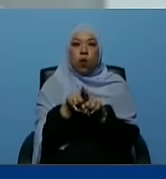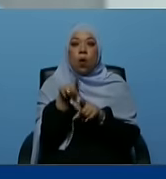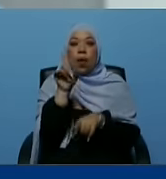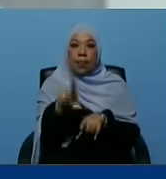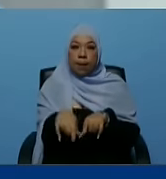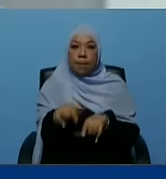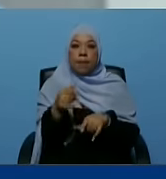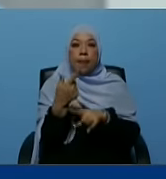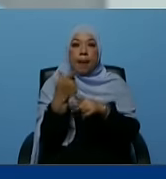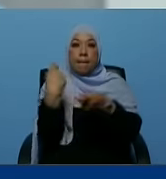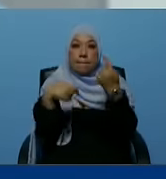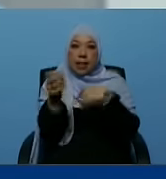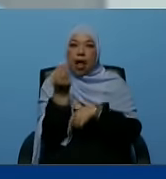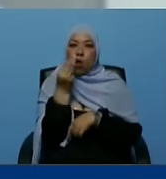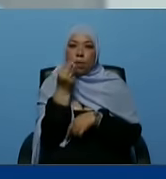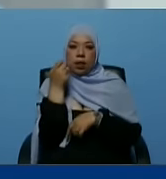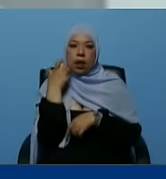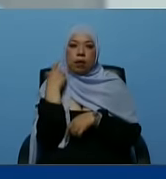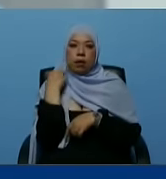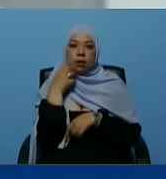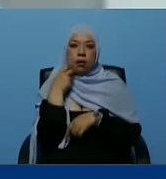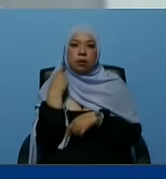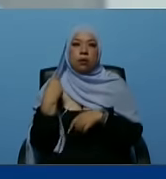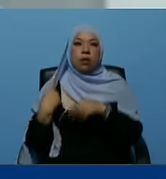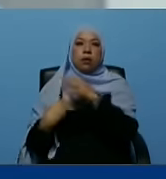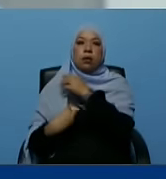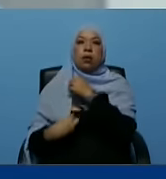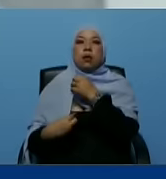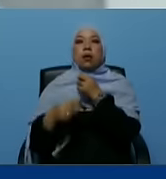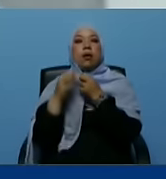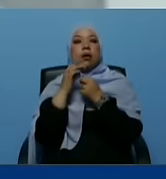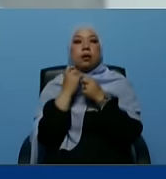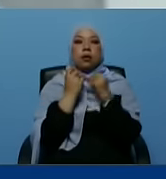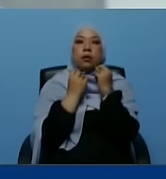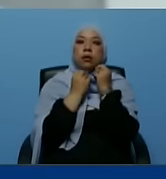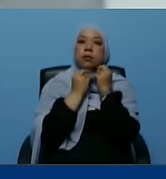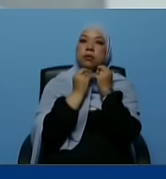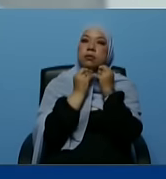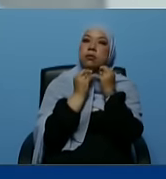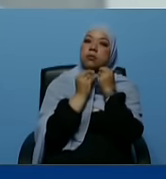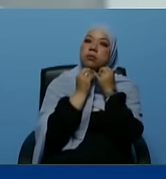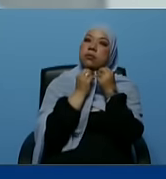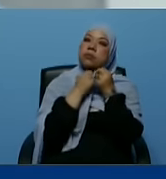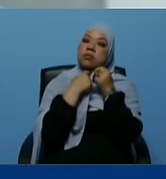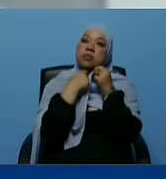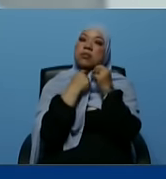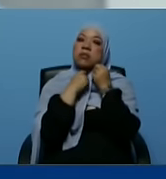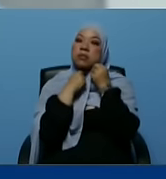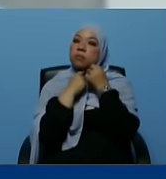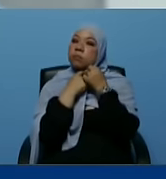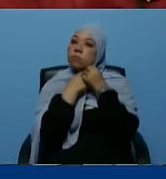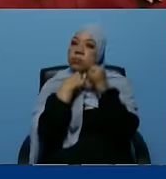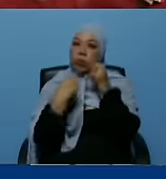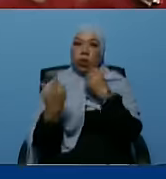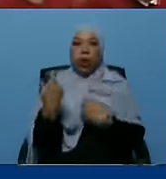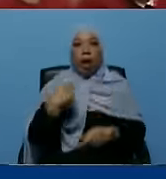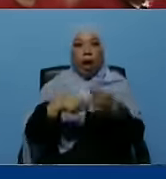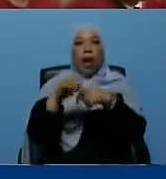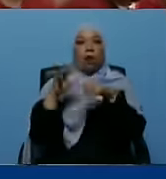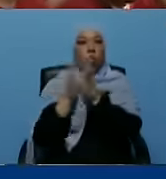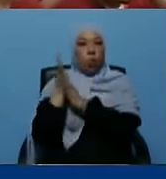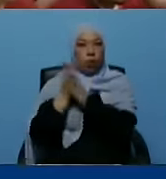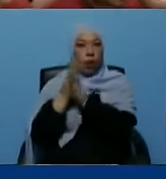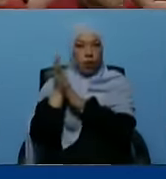automercados, pero ahora también dar el impulso y el paso tan importante para la exportación de los emprendedores que